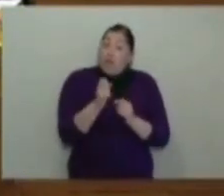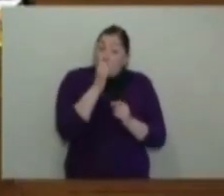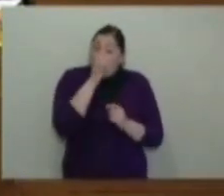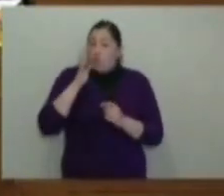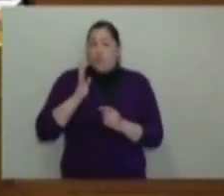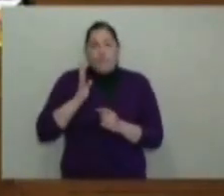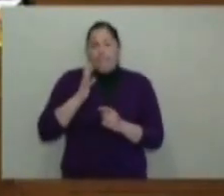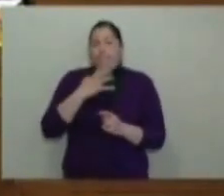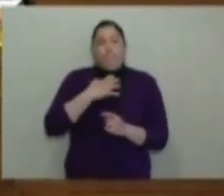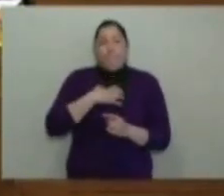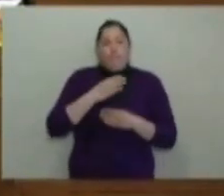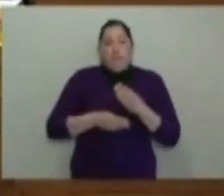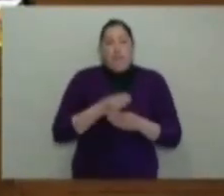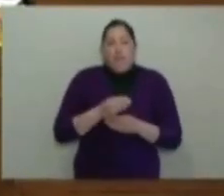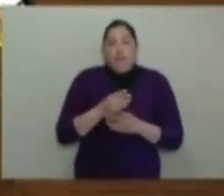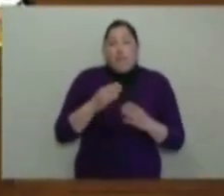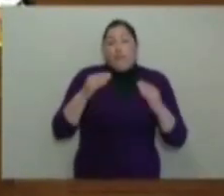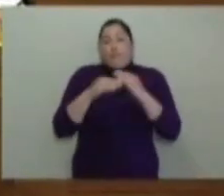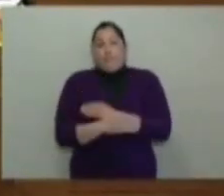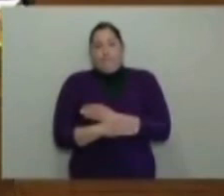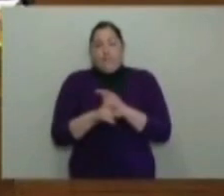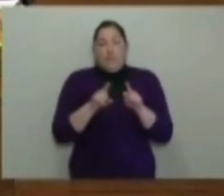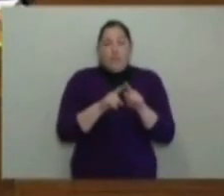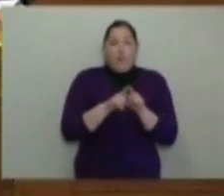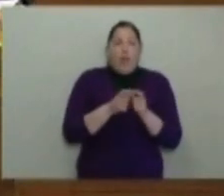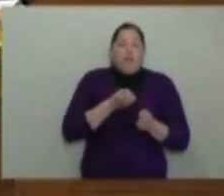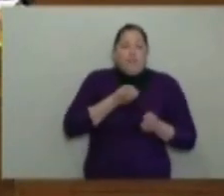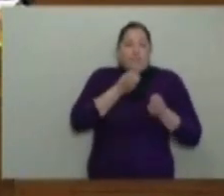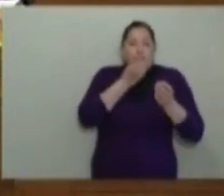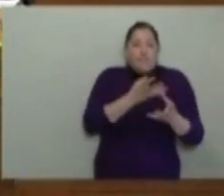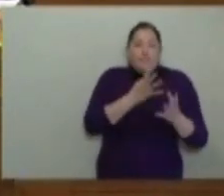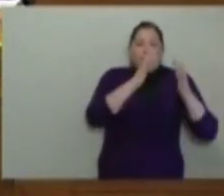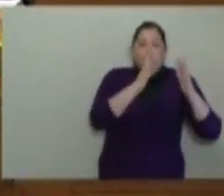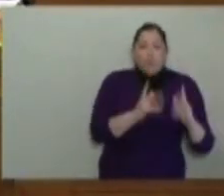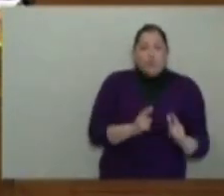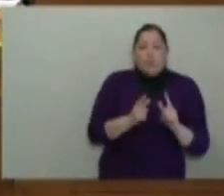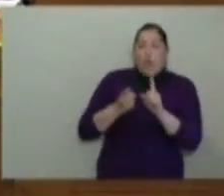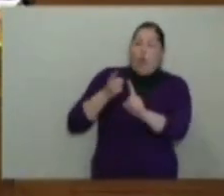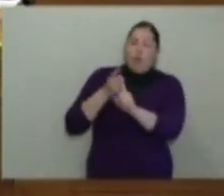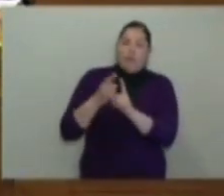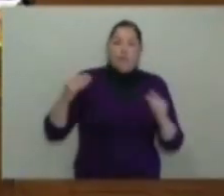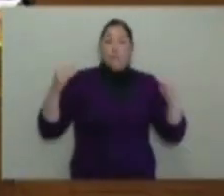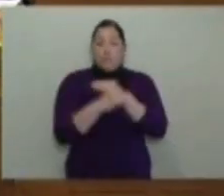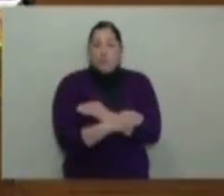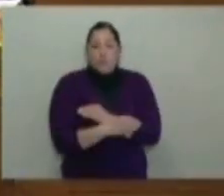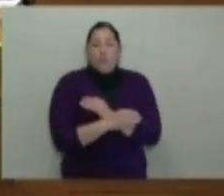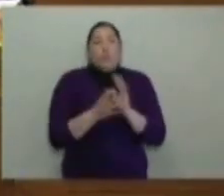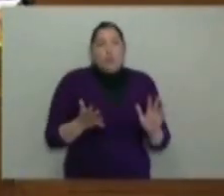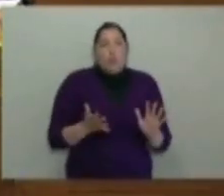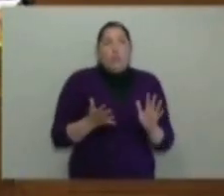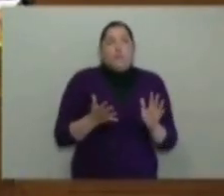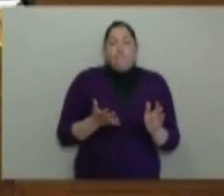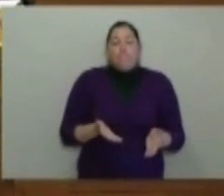o sea que hay a veces una contradicción entre el discurso de los números y el discurso que se hace de los objetivos y por eso ya digo para no generar